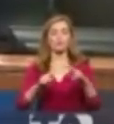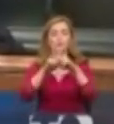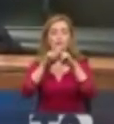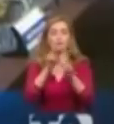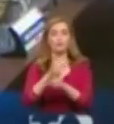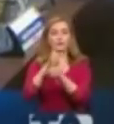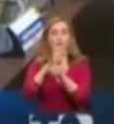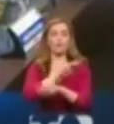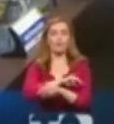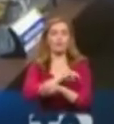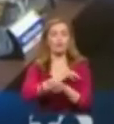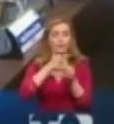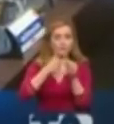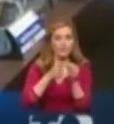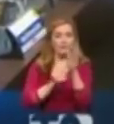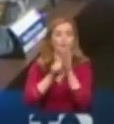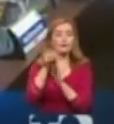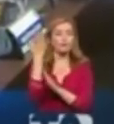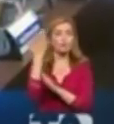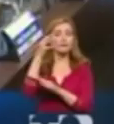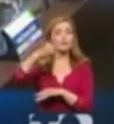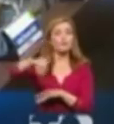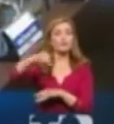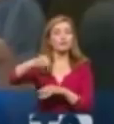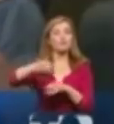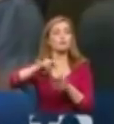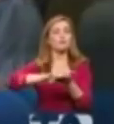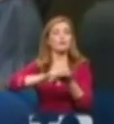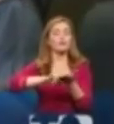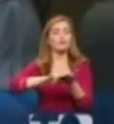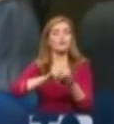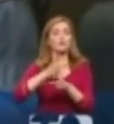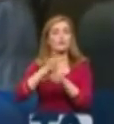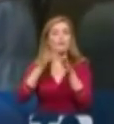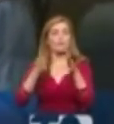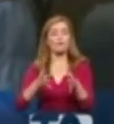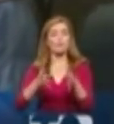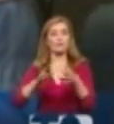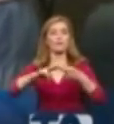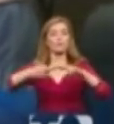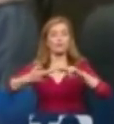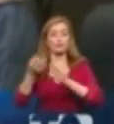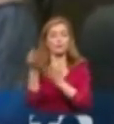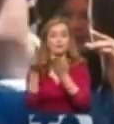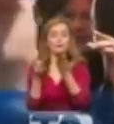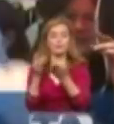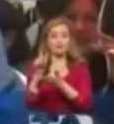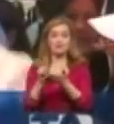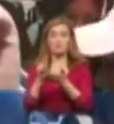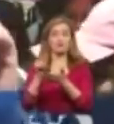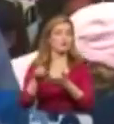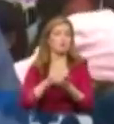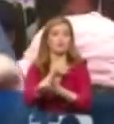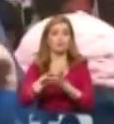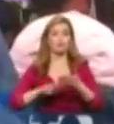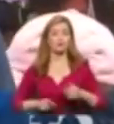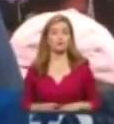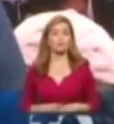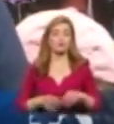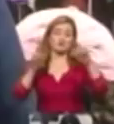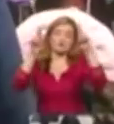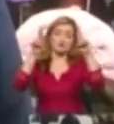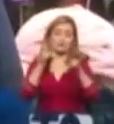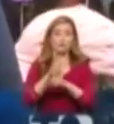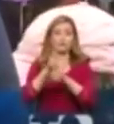Consejo Metropolitano de Quito desarrollada el pasado miércoles, los ediles no aprobaron la reforma presupuestaria. Esperamos que los señores